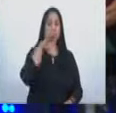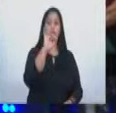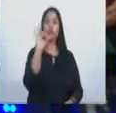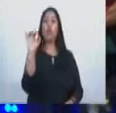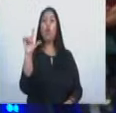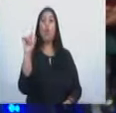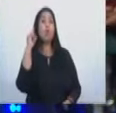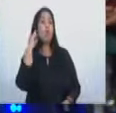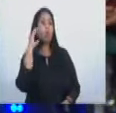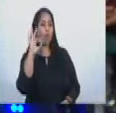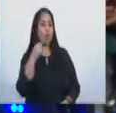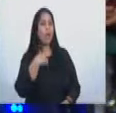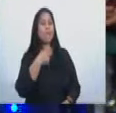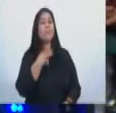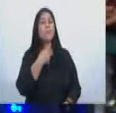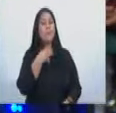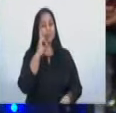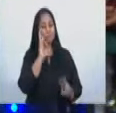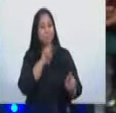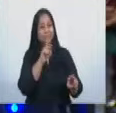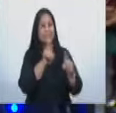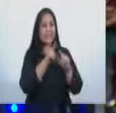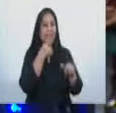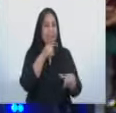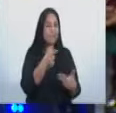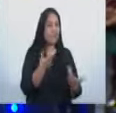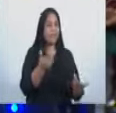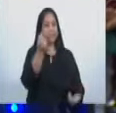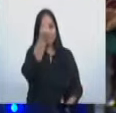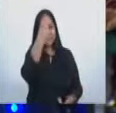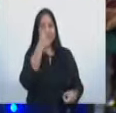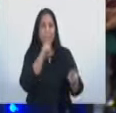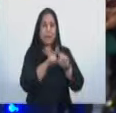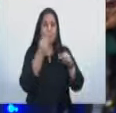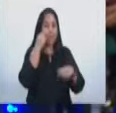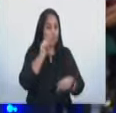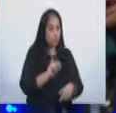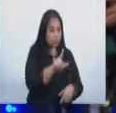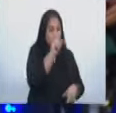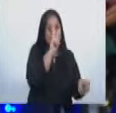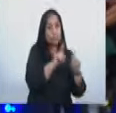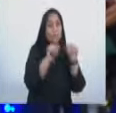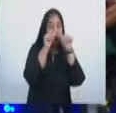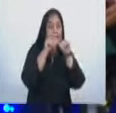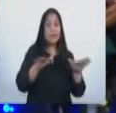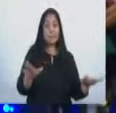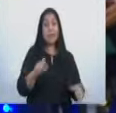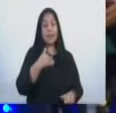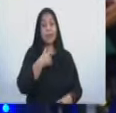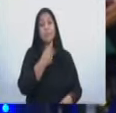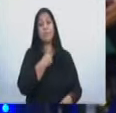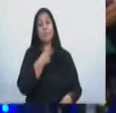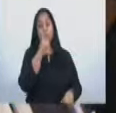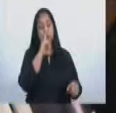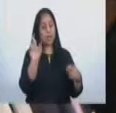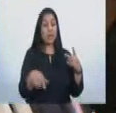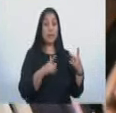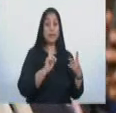zoólogo me atraía la entender las costumbres animales los